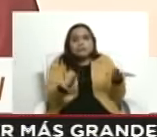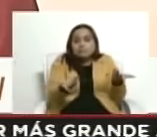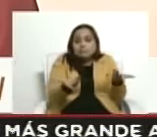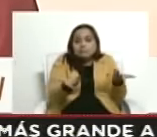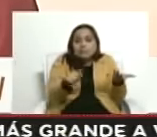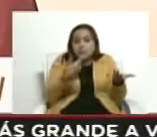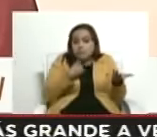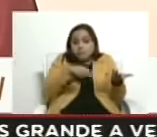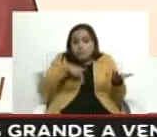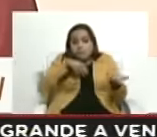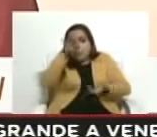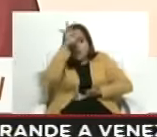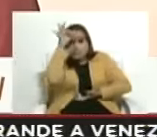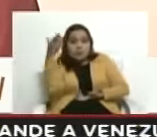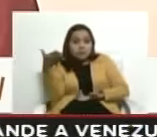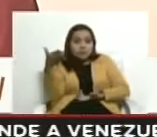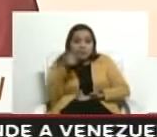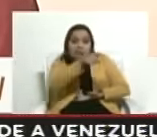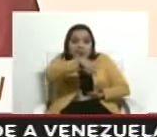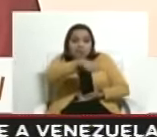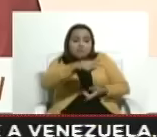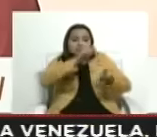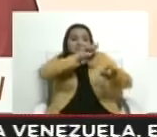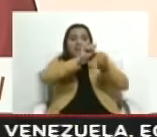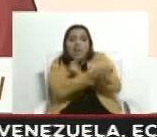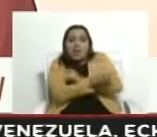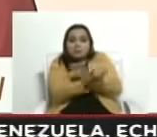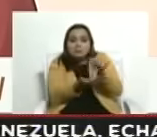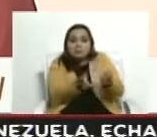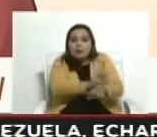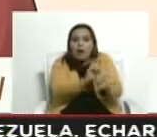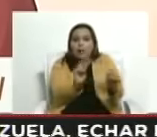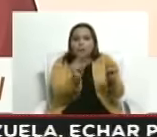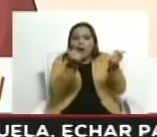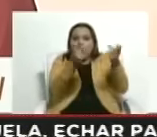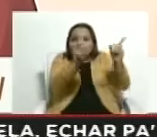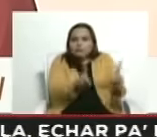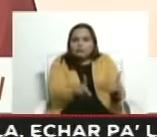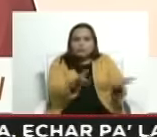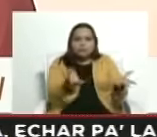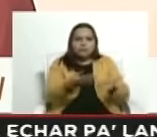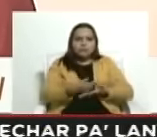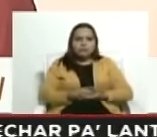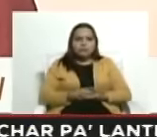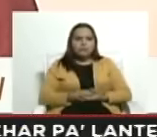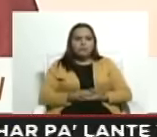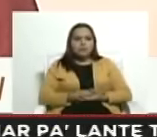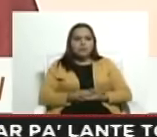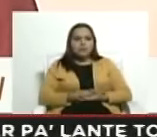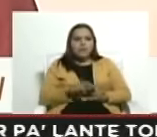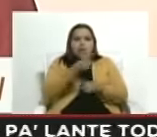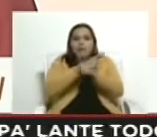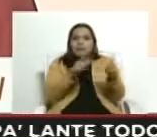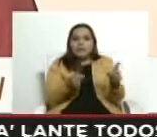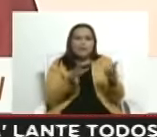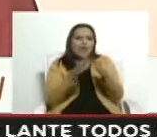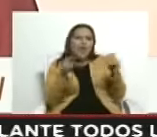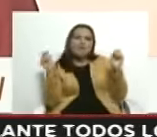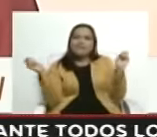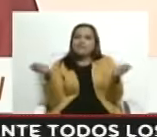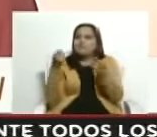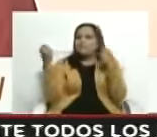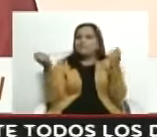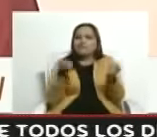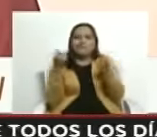su opinión y su decisión de un instante, en un instante. Pero eso forma parte de todo el